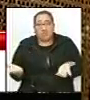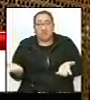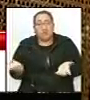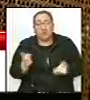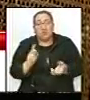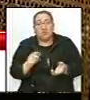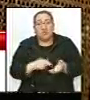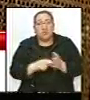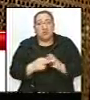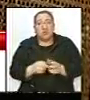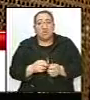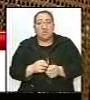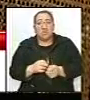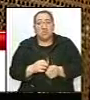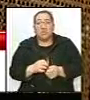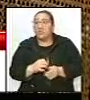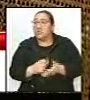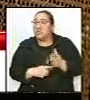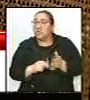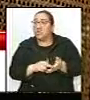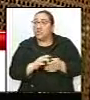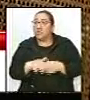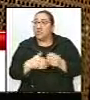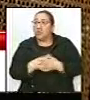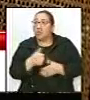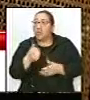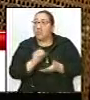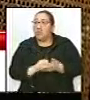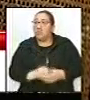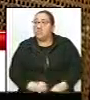y del narcotráfico y todo lo demás.